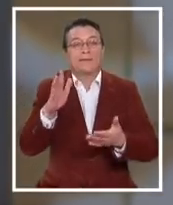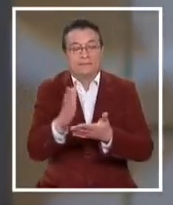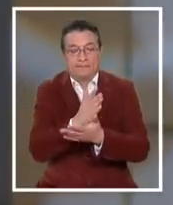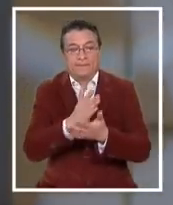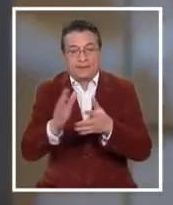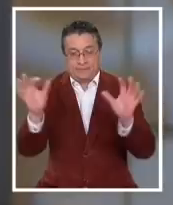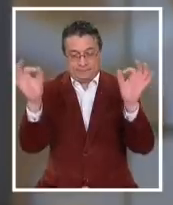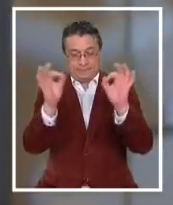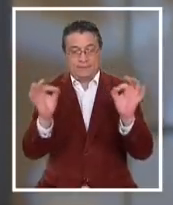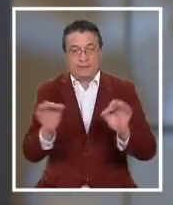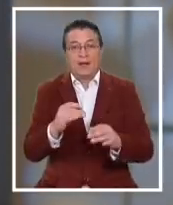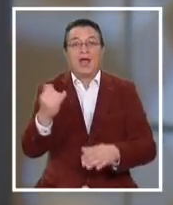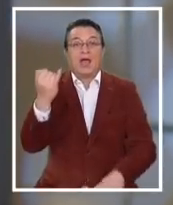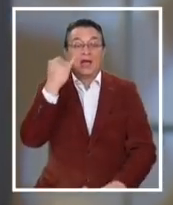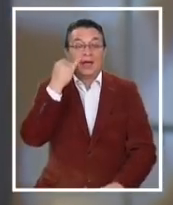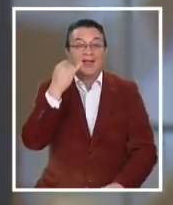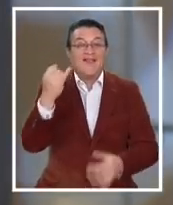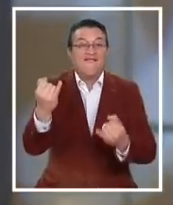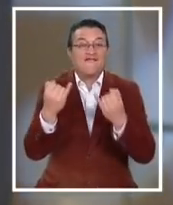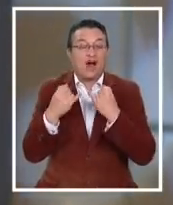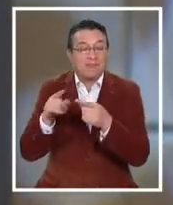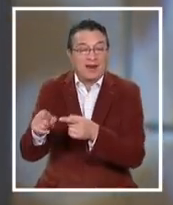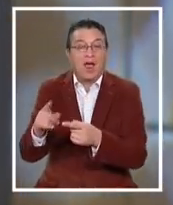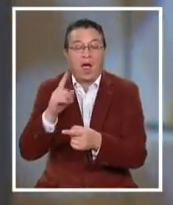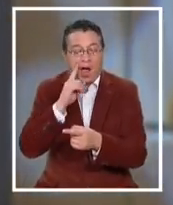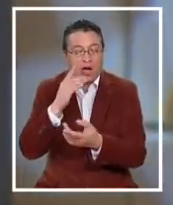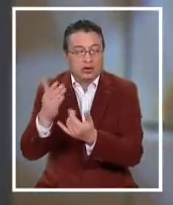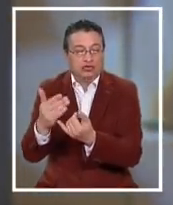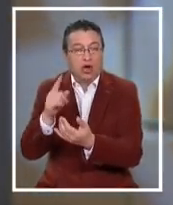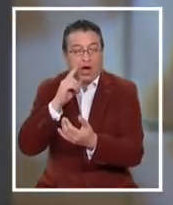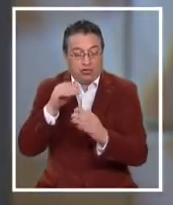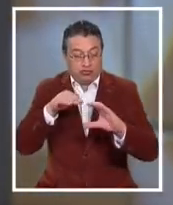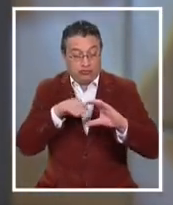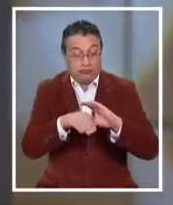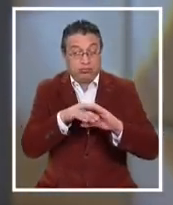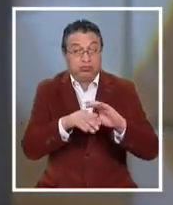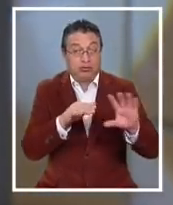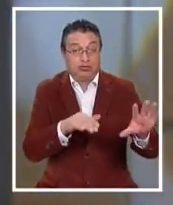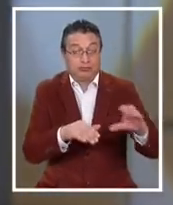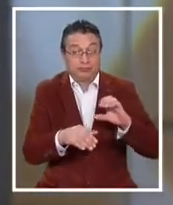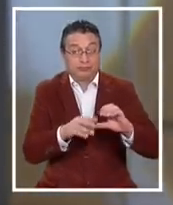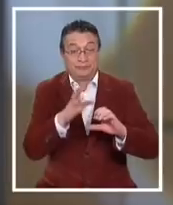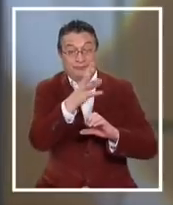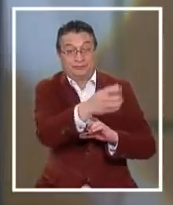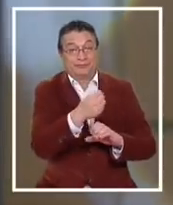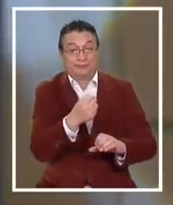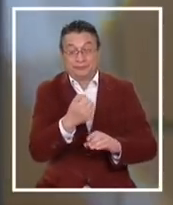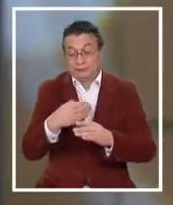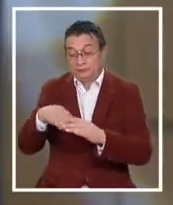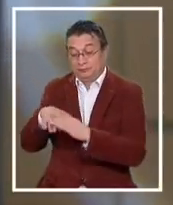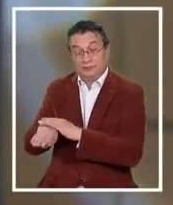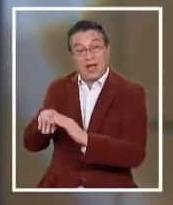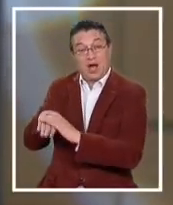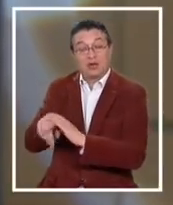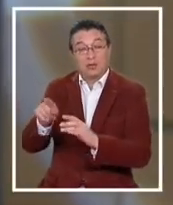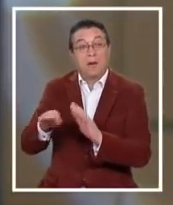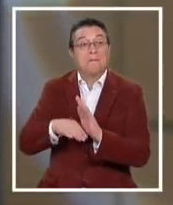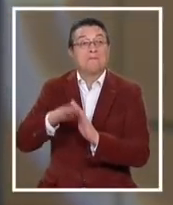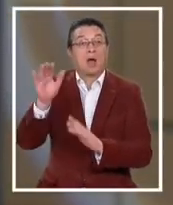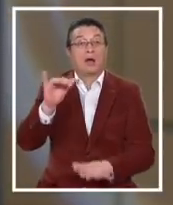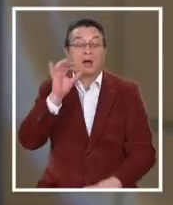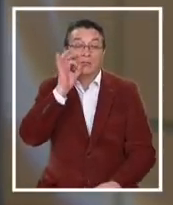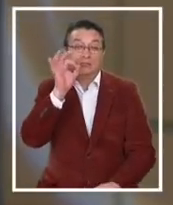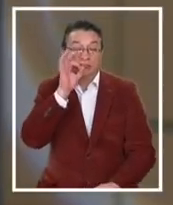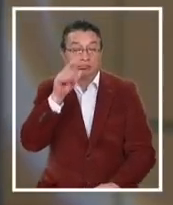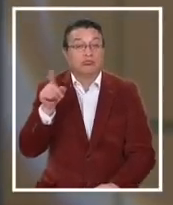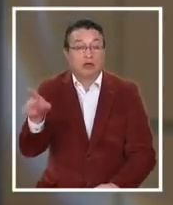en detalle del informe del IPOM, pero parte importante de esos ahorros, de los retiros que fueron ahorros, son de parte de los más